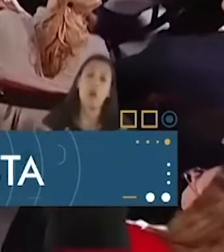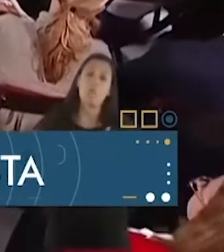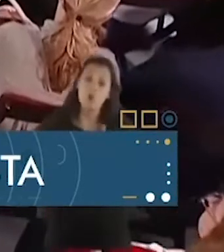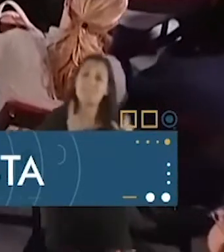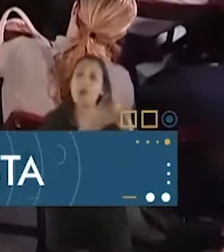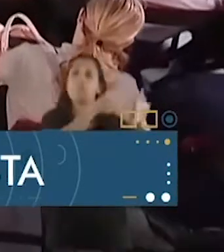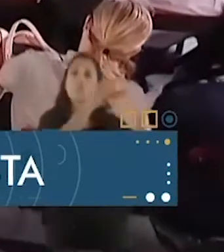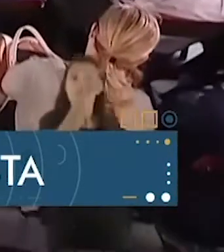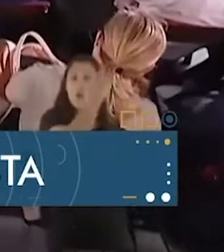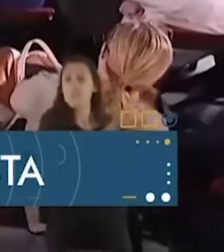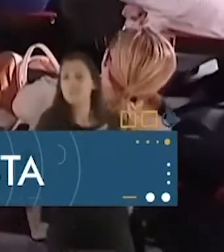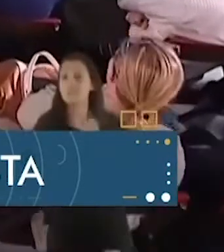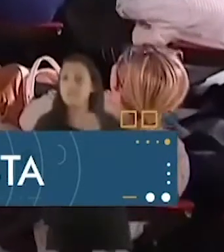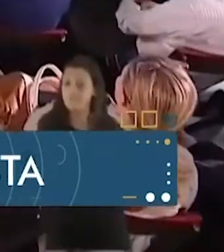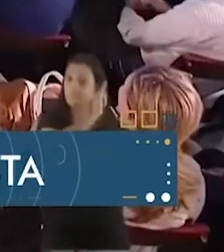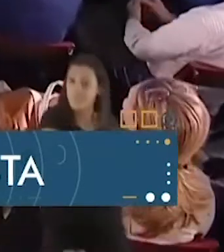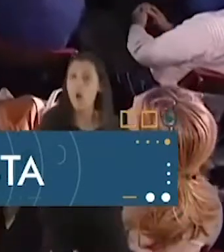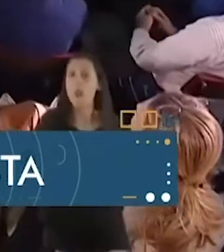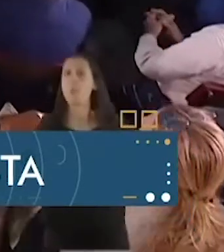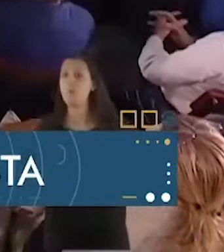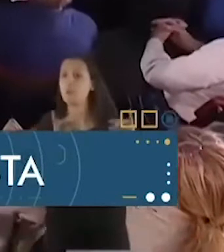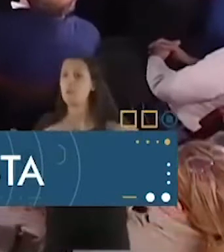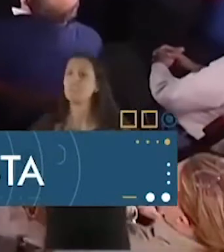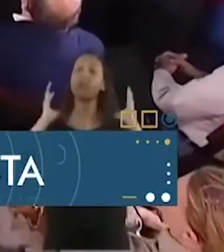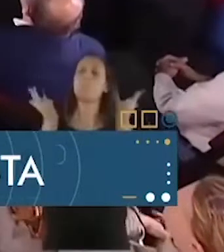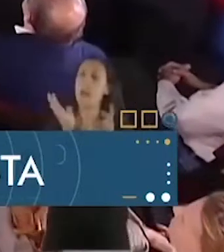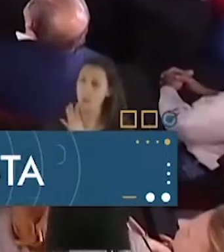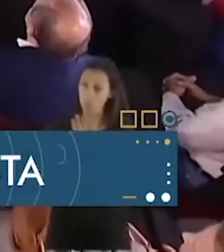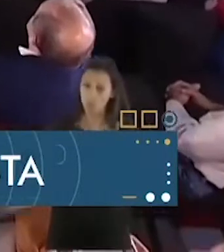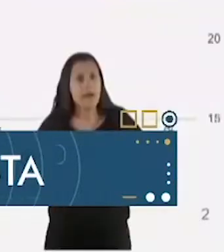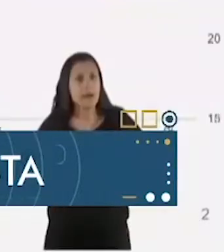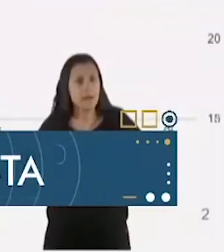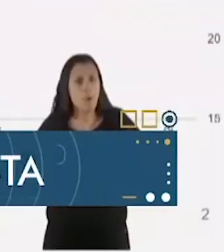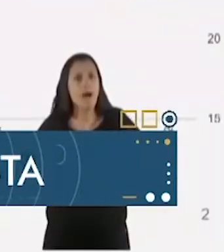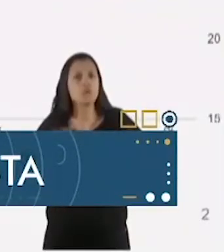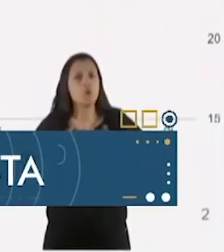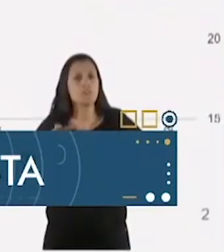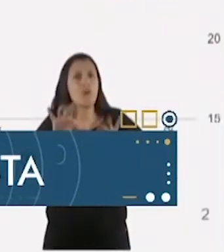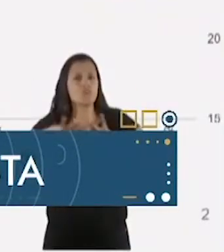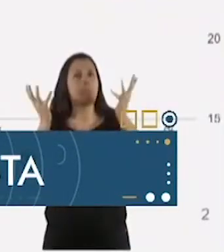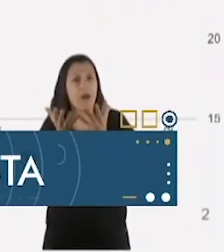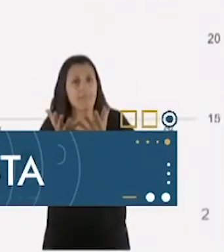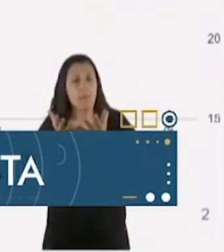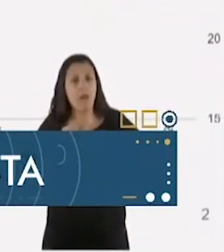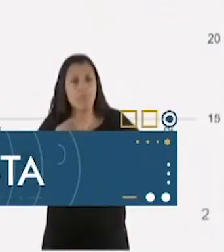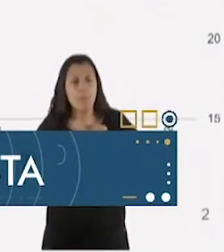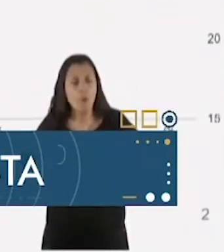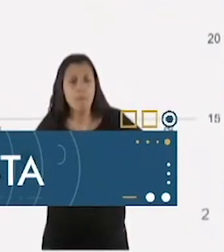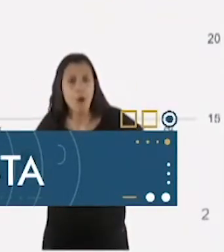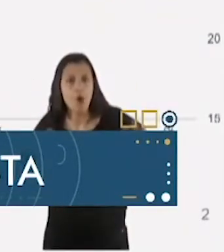contrario, probablemente los subsidios en tarifas sean más altos que el año anterior. Pensá que el gas se duplicó el valor del